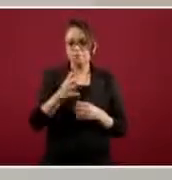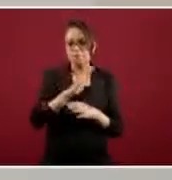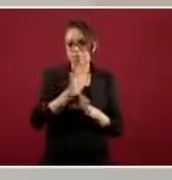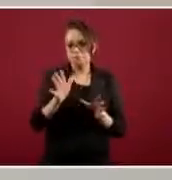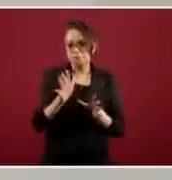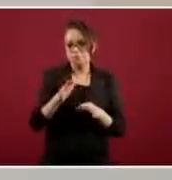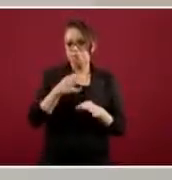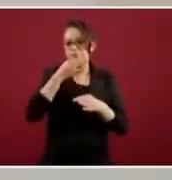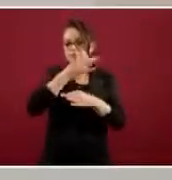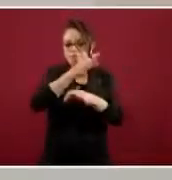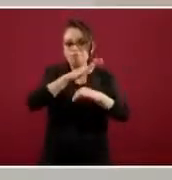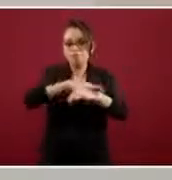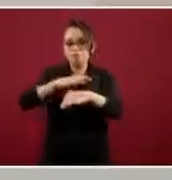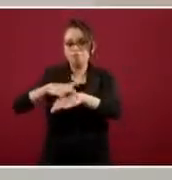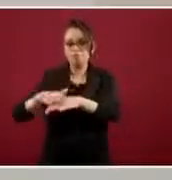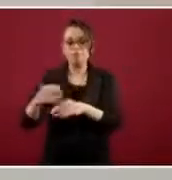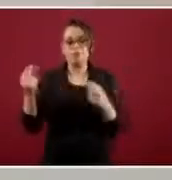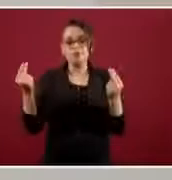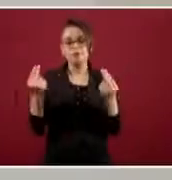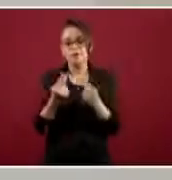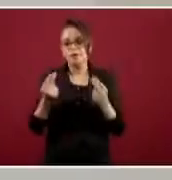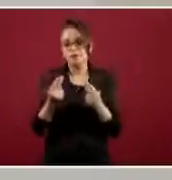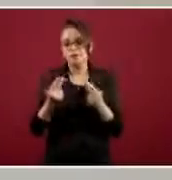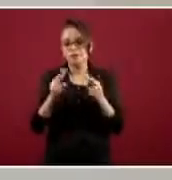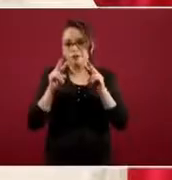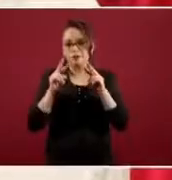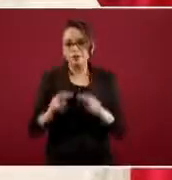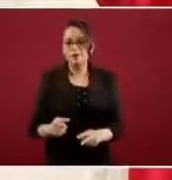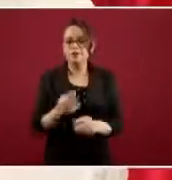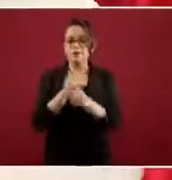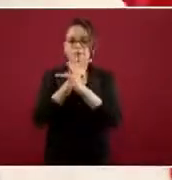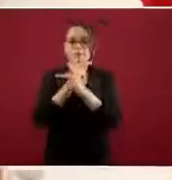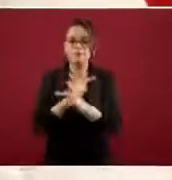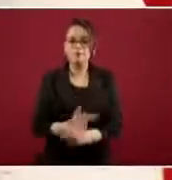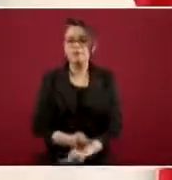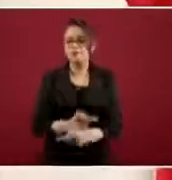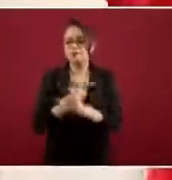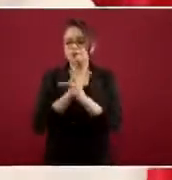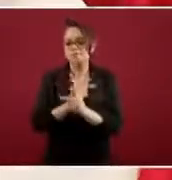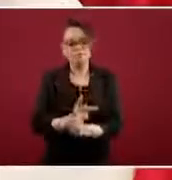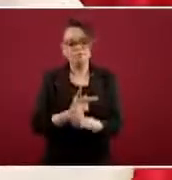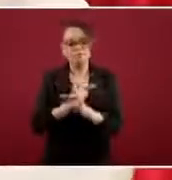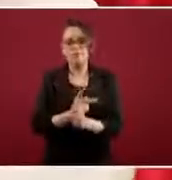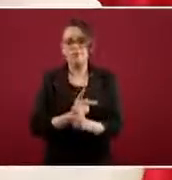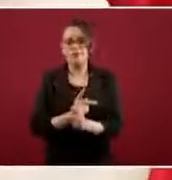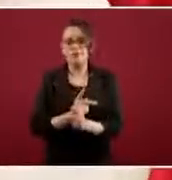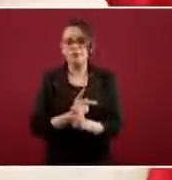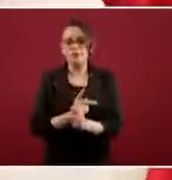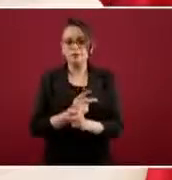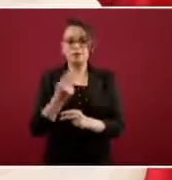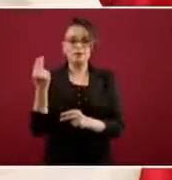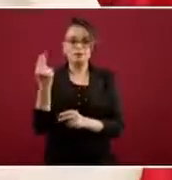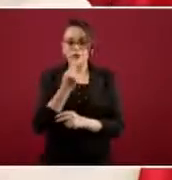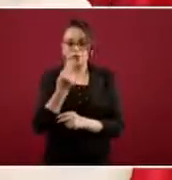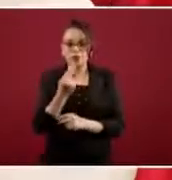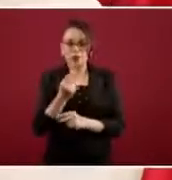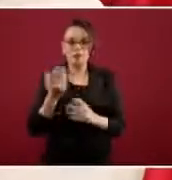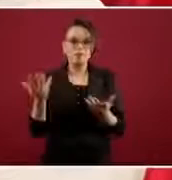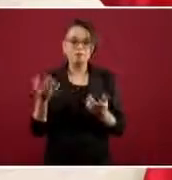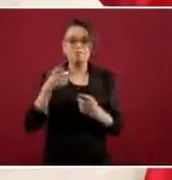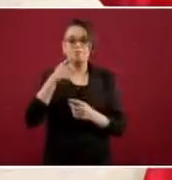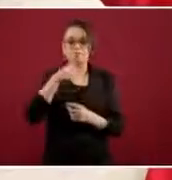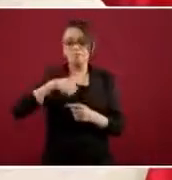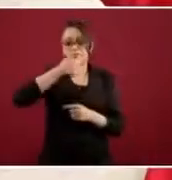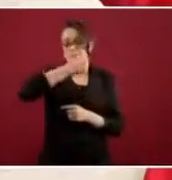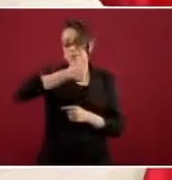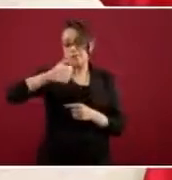paciencia. Definitivamente esto requiere paciencia, requiere voltear a ver al interior de lo mejor que